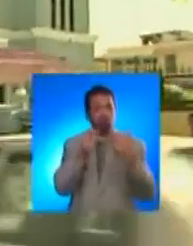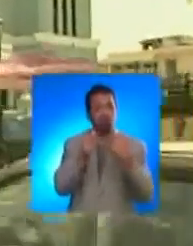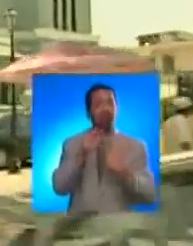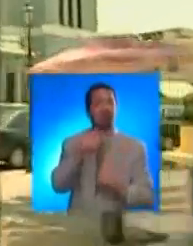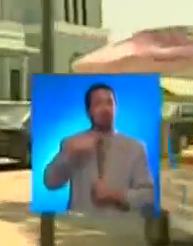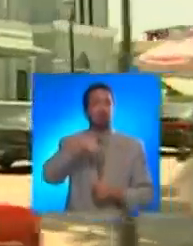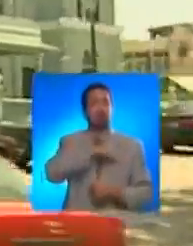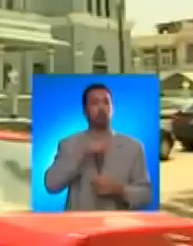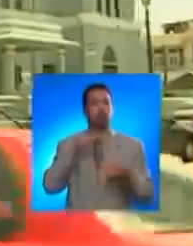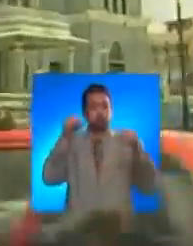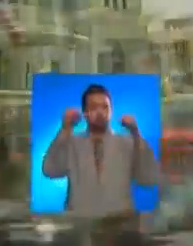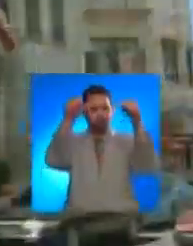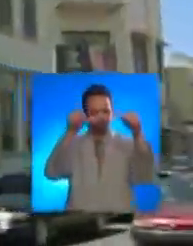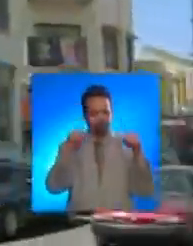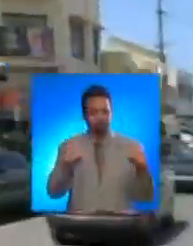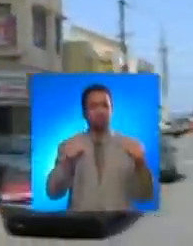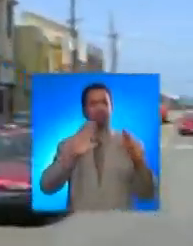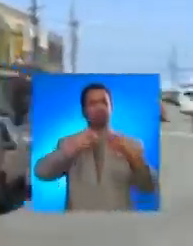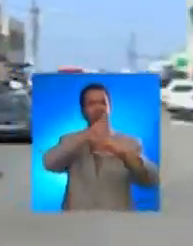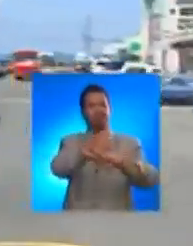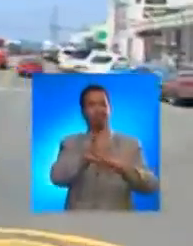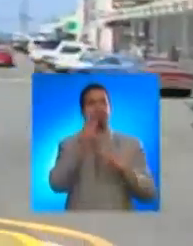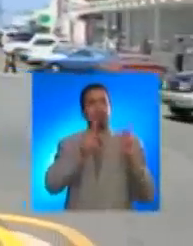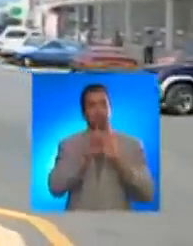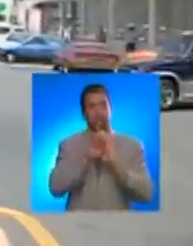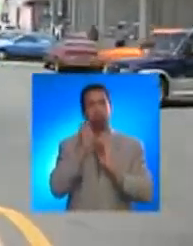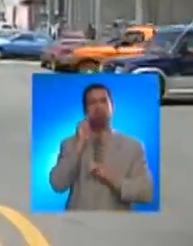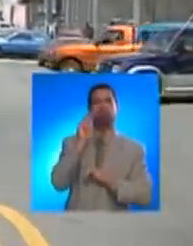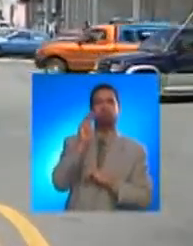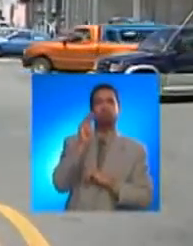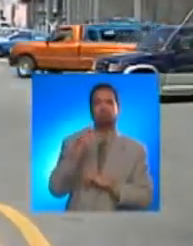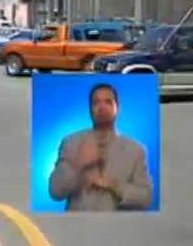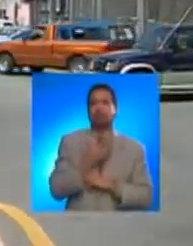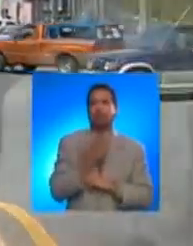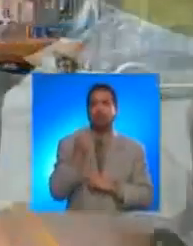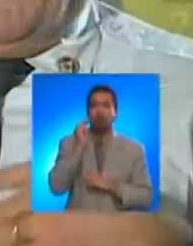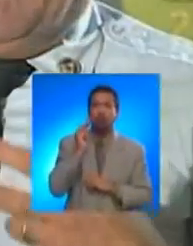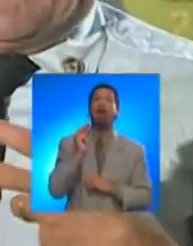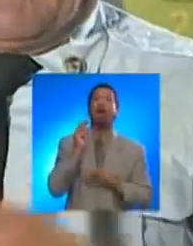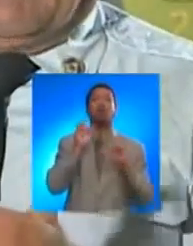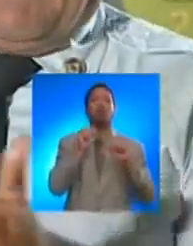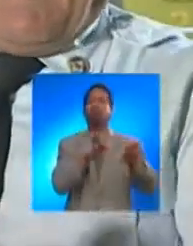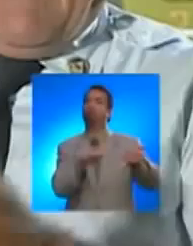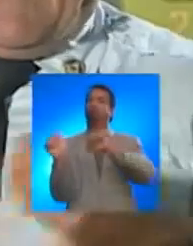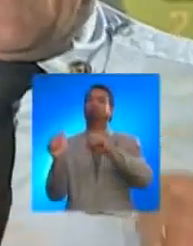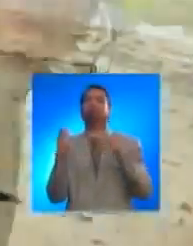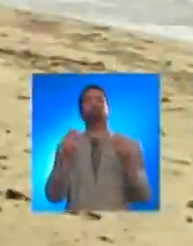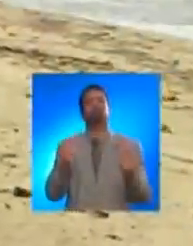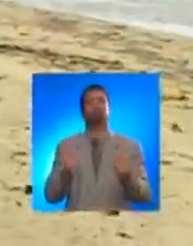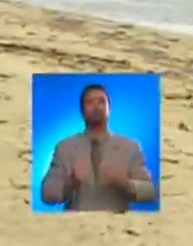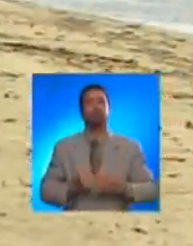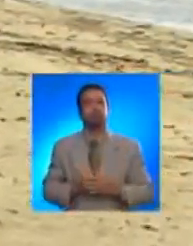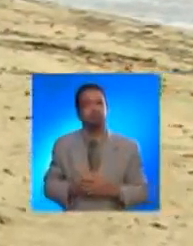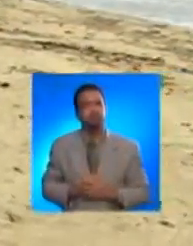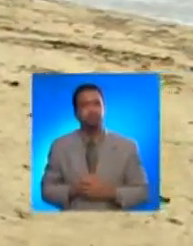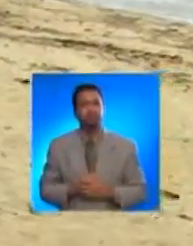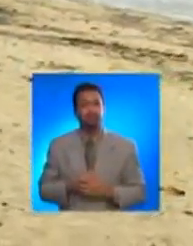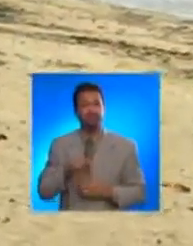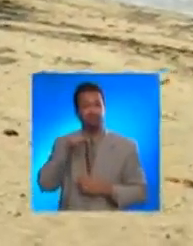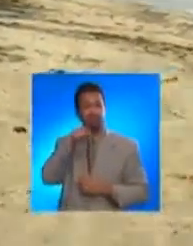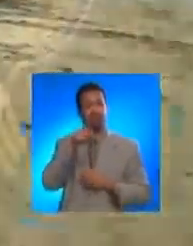su desarrollo está en la costa, es el área de Aguada y Aguadilla. Maremoto del 18 crea una ola gigantesca donde afecta